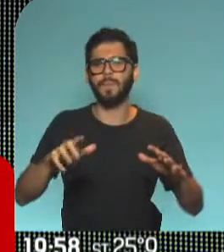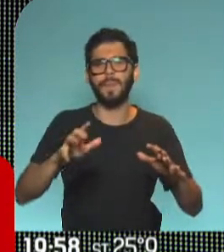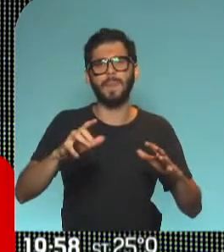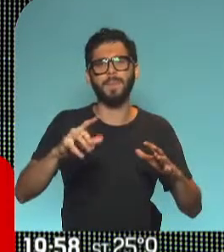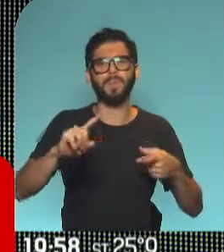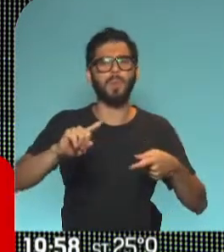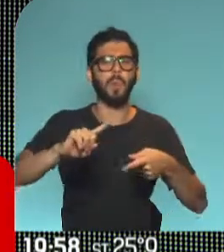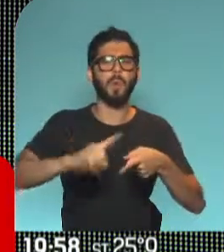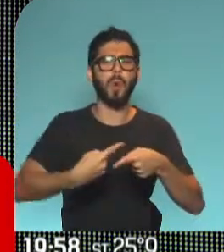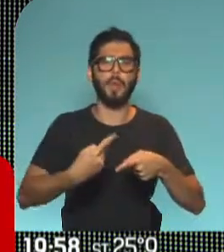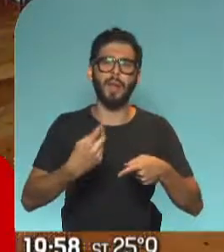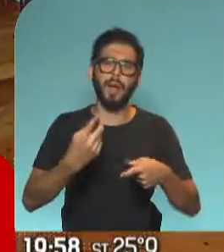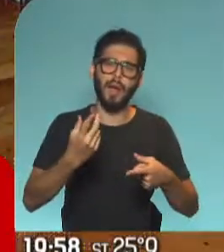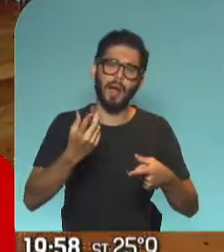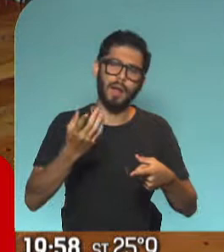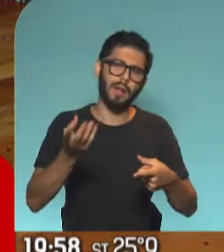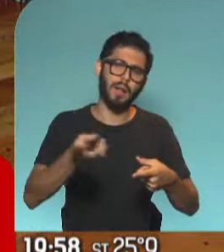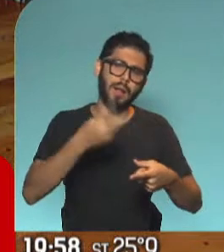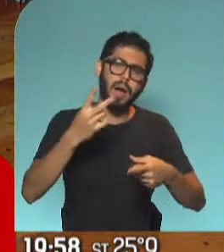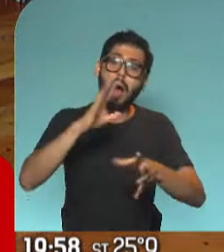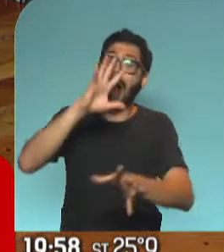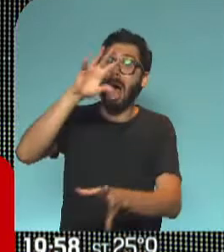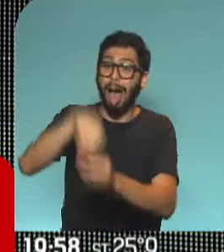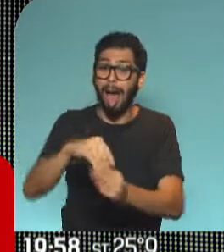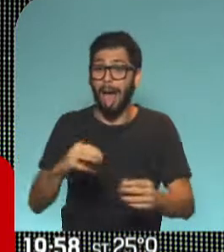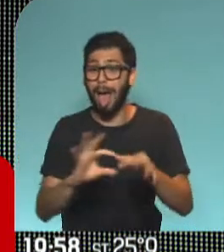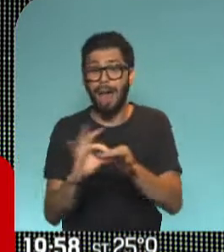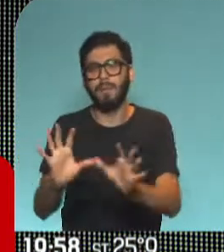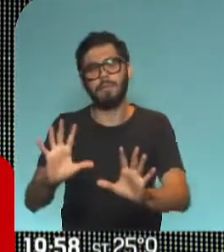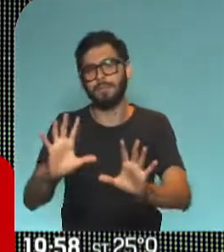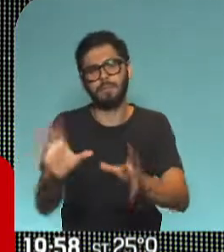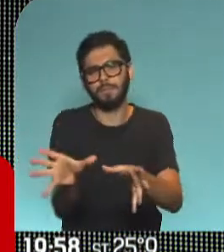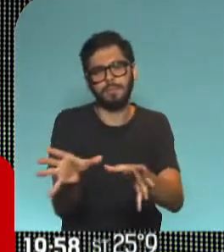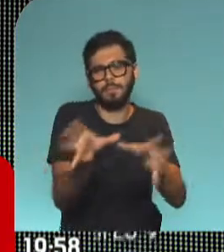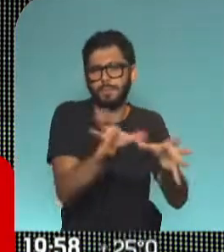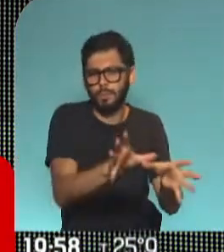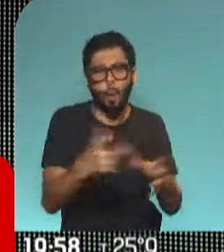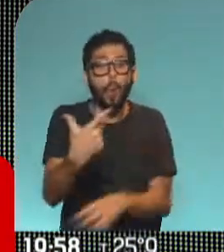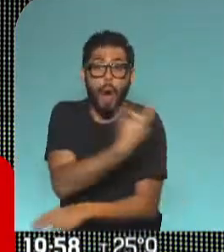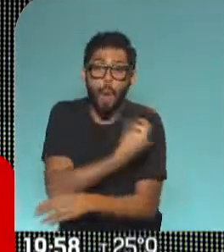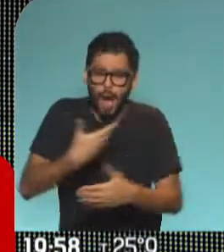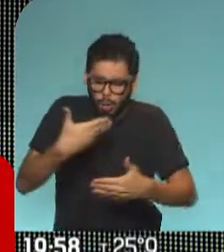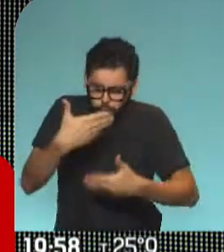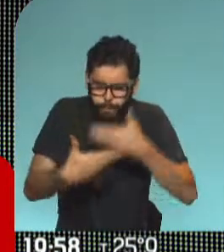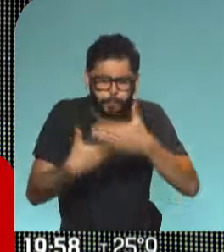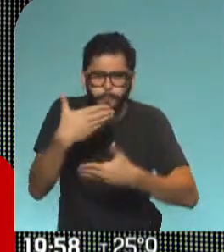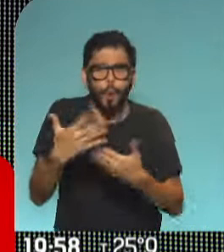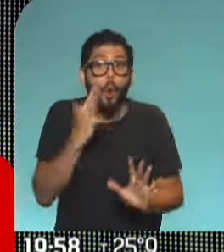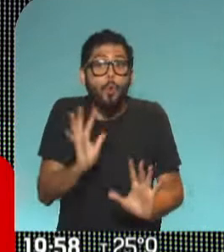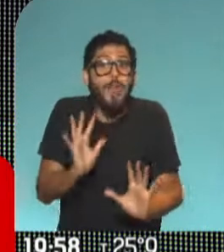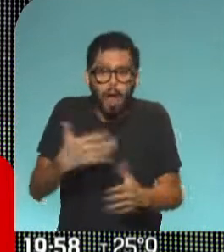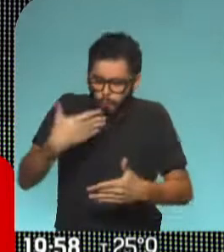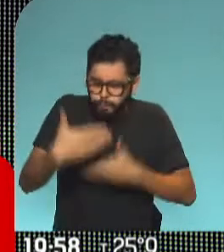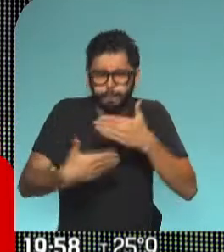la politiquería barata como están haciendo algunos en esto y avanzar a paso firme en la vacunación con cuidados, muy cuidados, todo lo que se pueda,